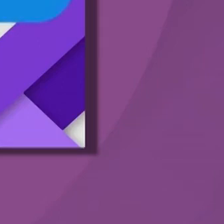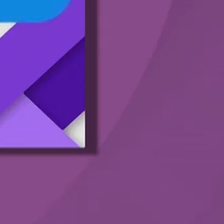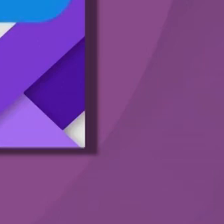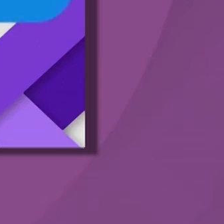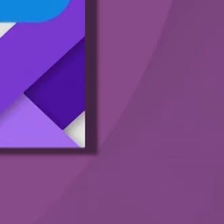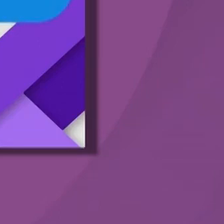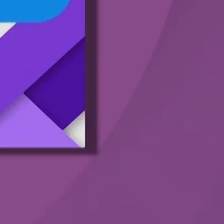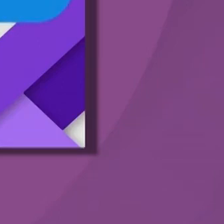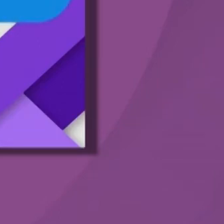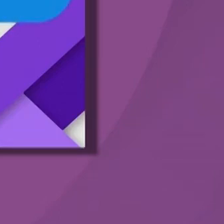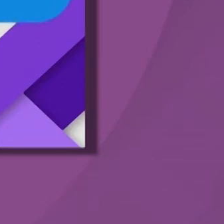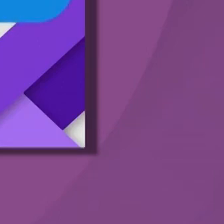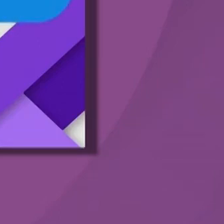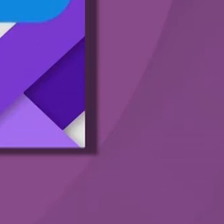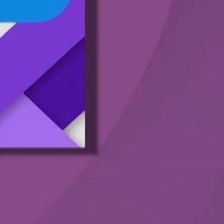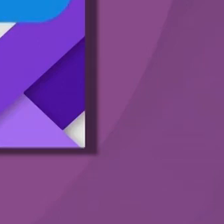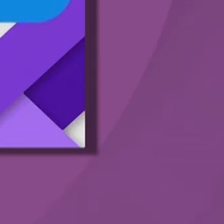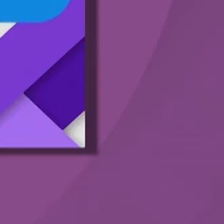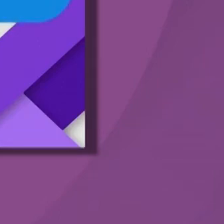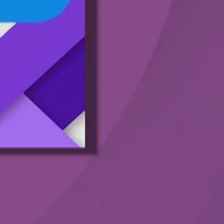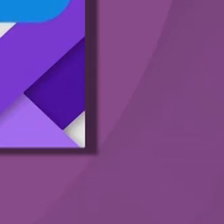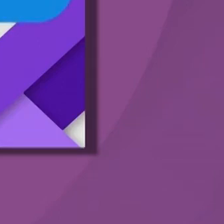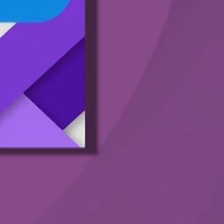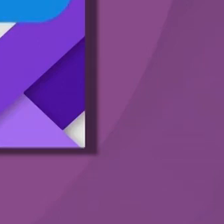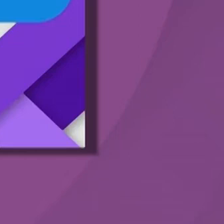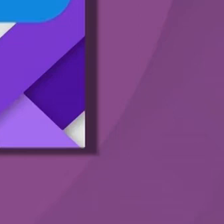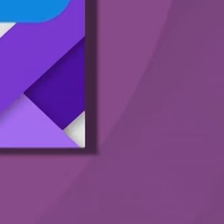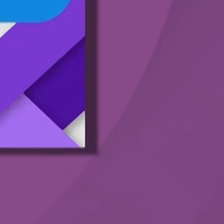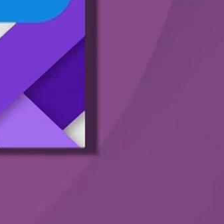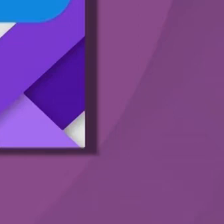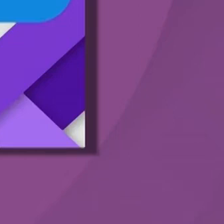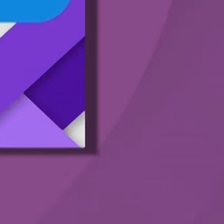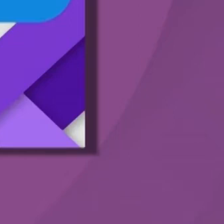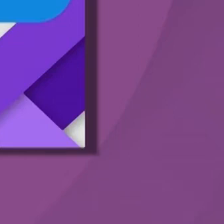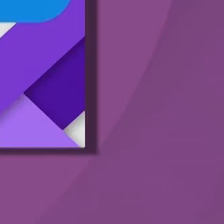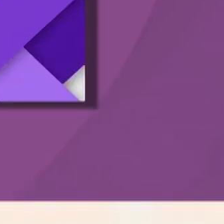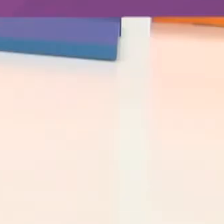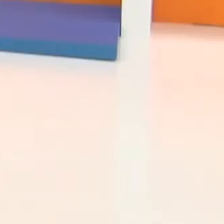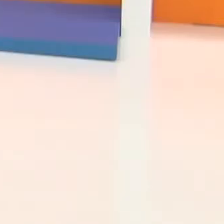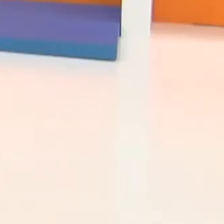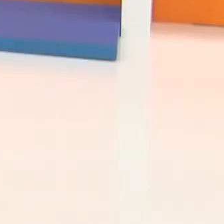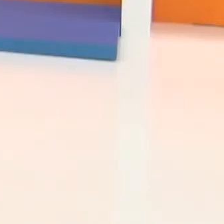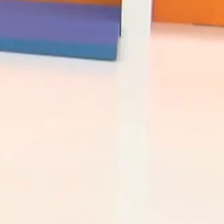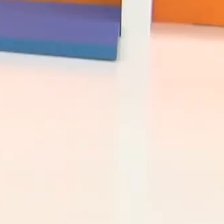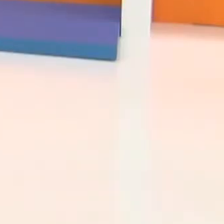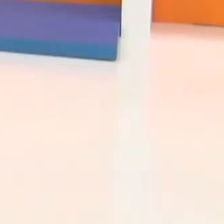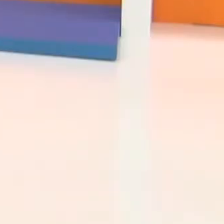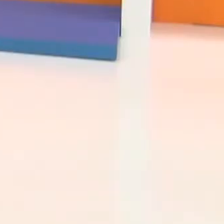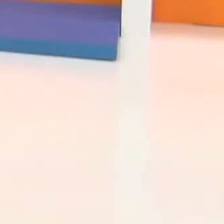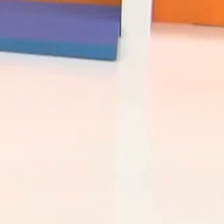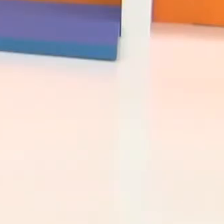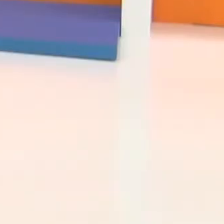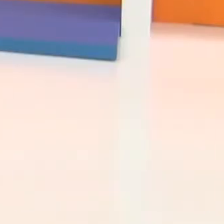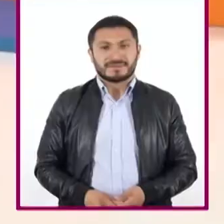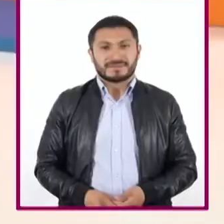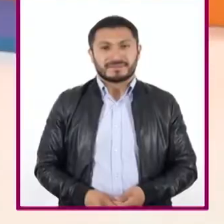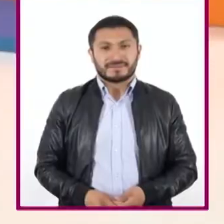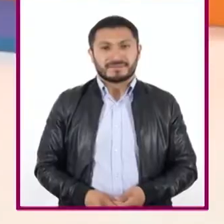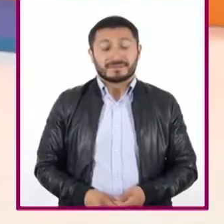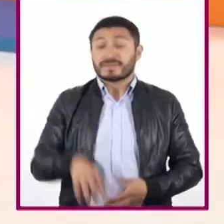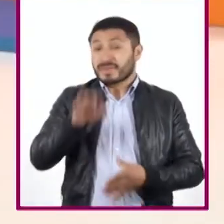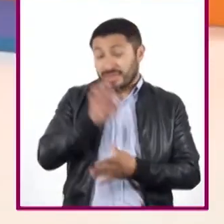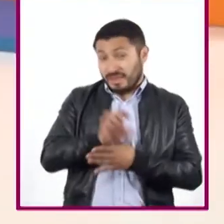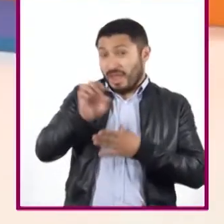La dedicación consciente para implementar la decisión. Por lo tanto, la toma